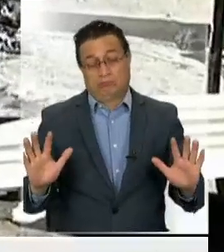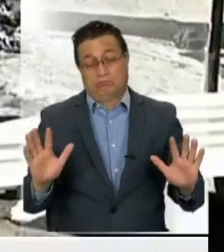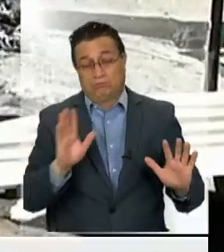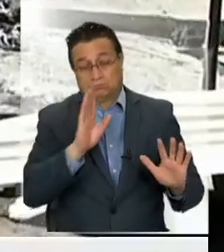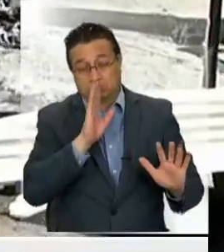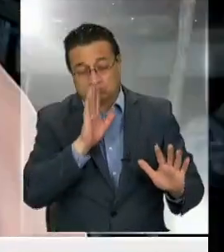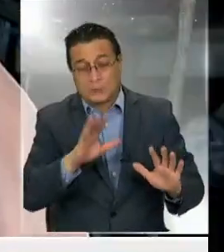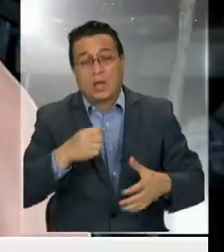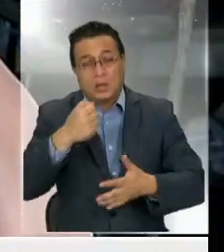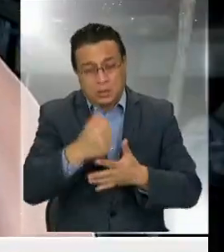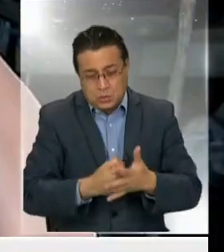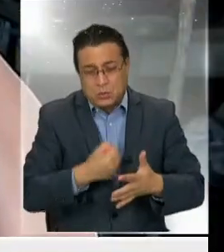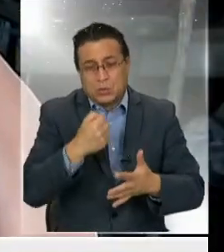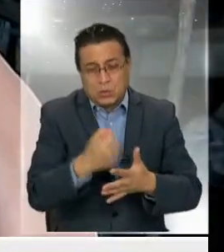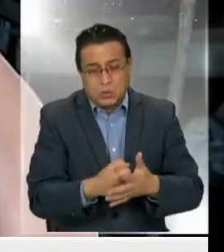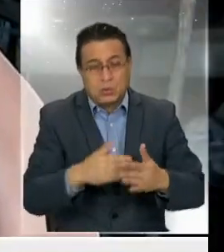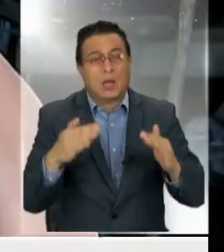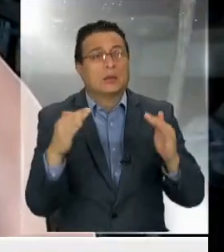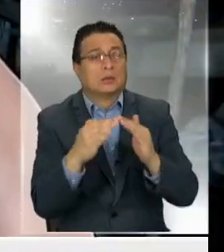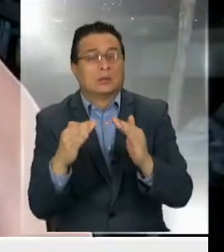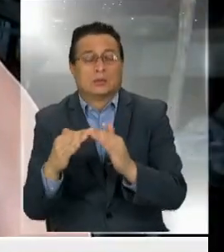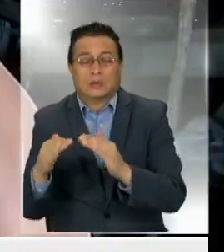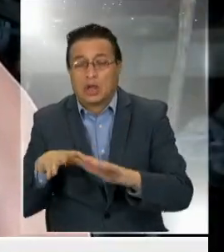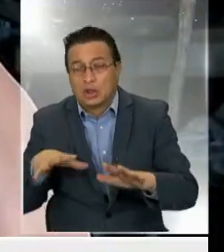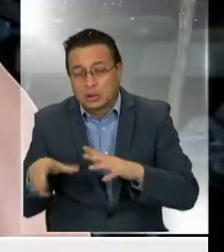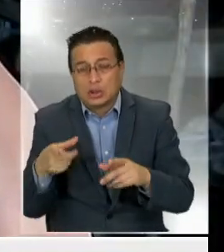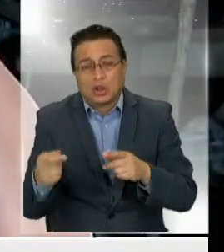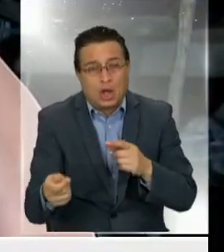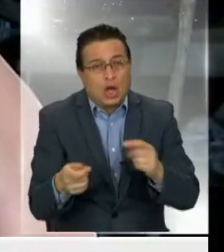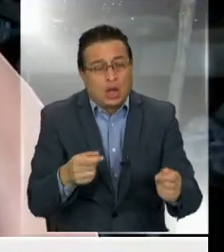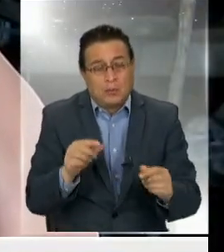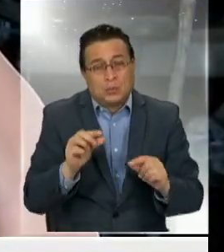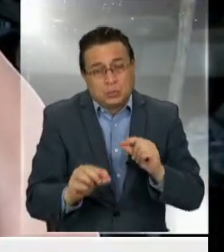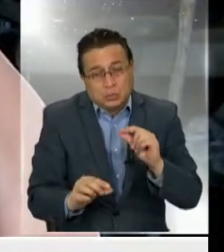ha luchado tanto para tener sus cositas.